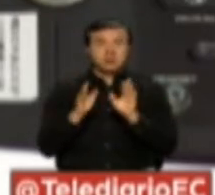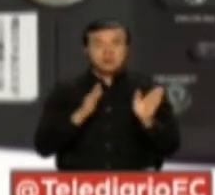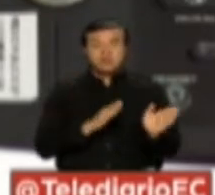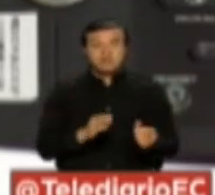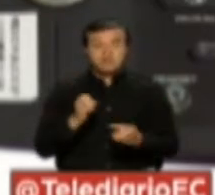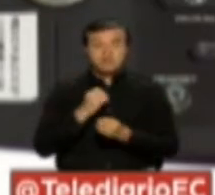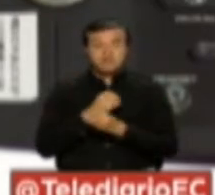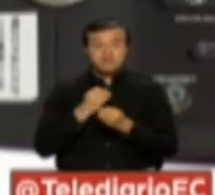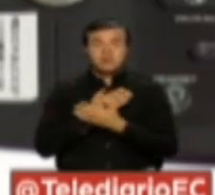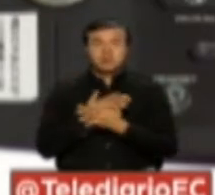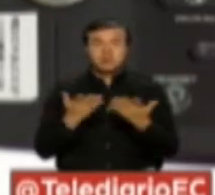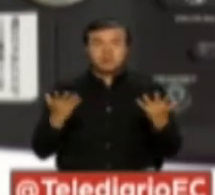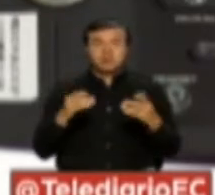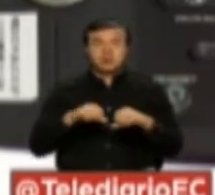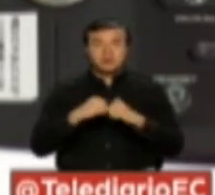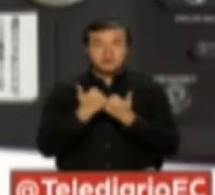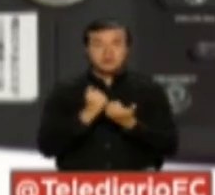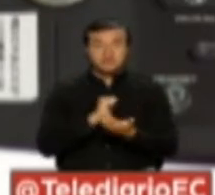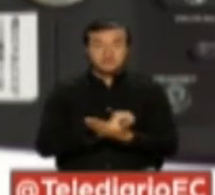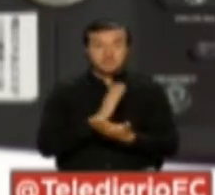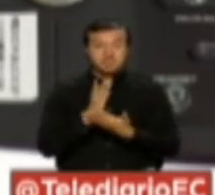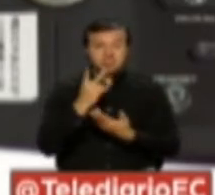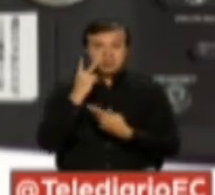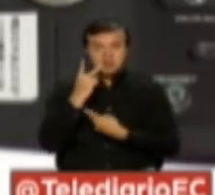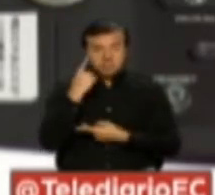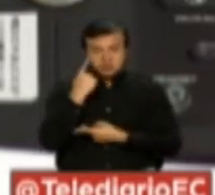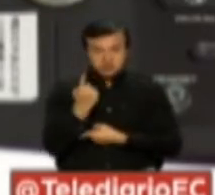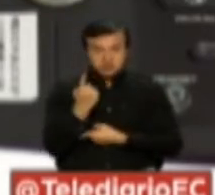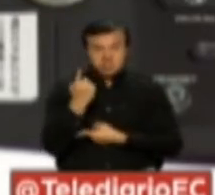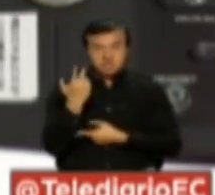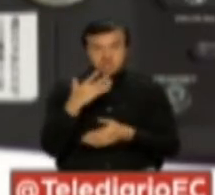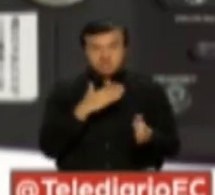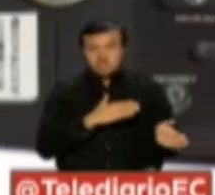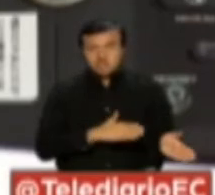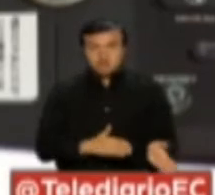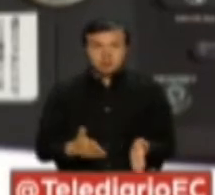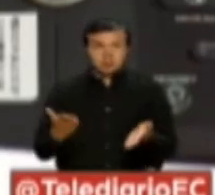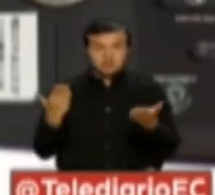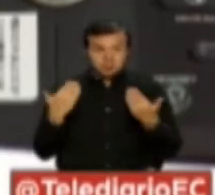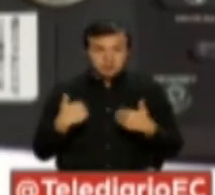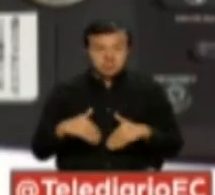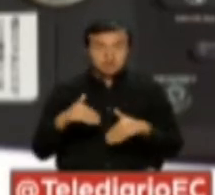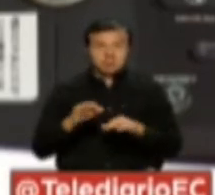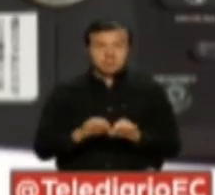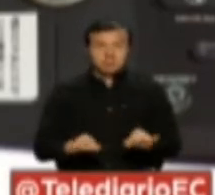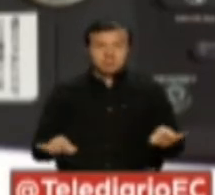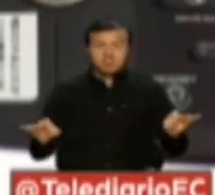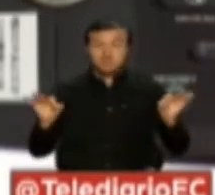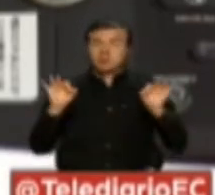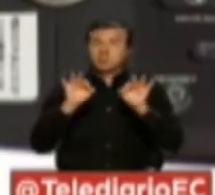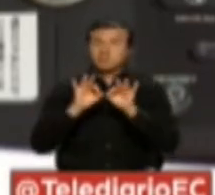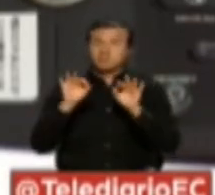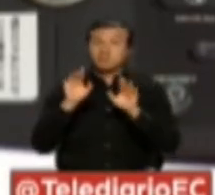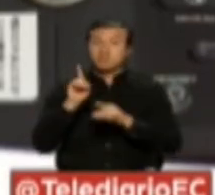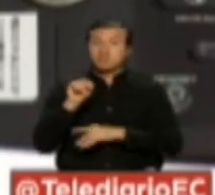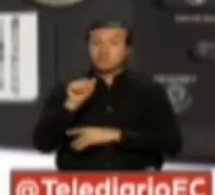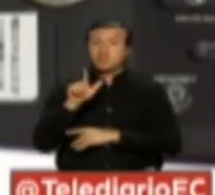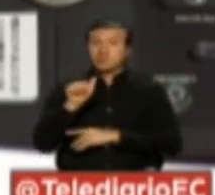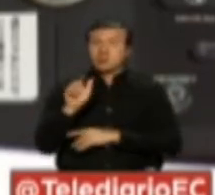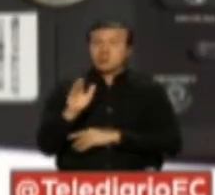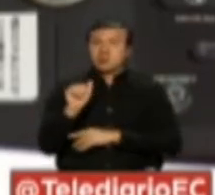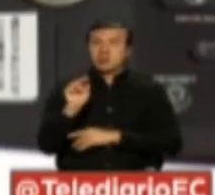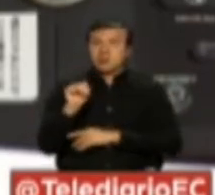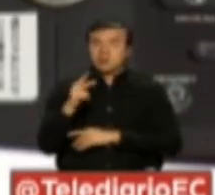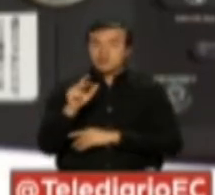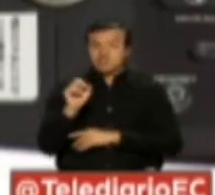enjuiciamiento penal, sino que la Asamblea se declaró incompetente para dar respuesta a este pedido de la jueza Daniela Camacho.